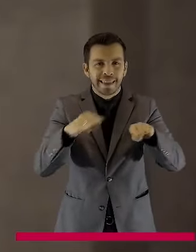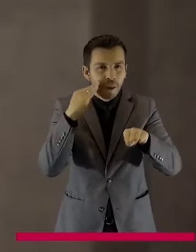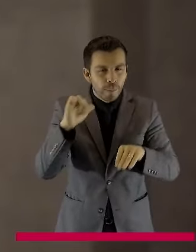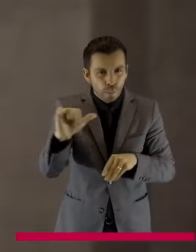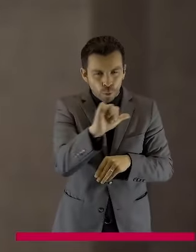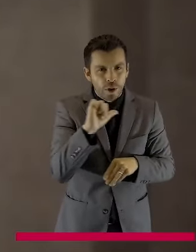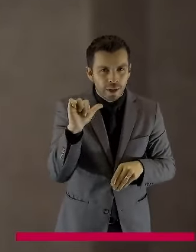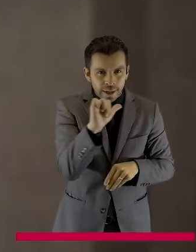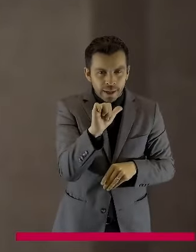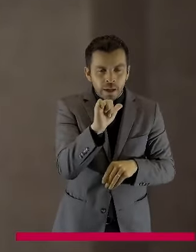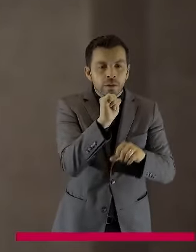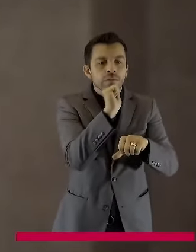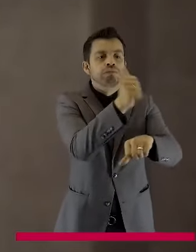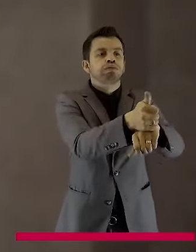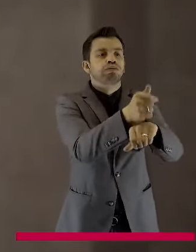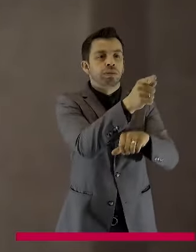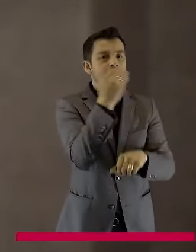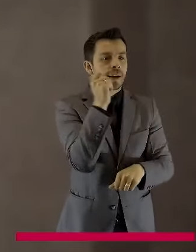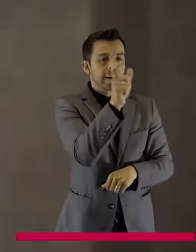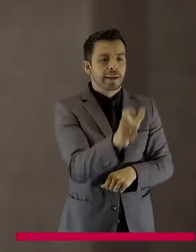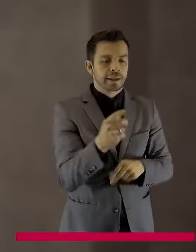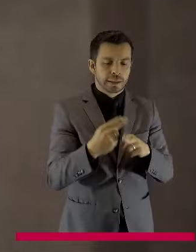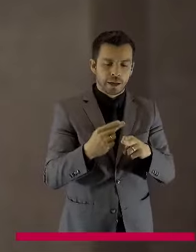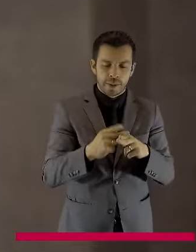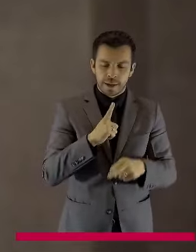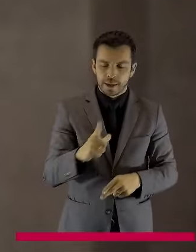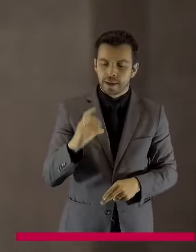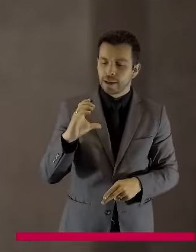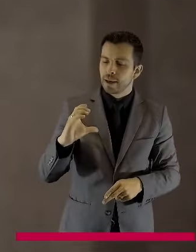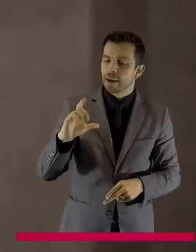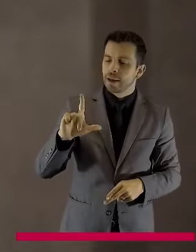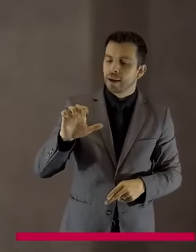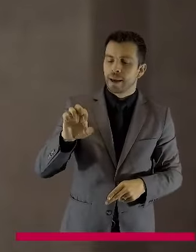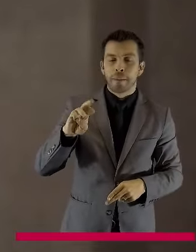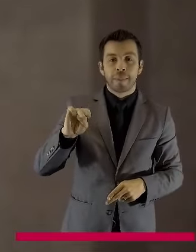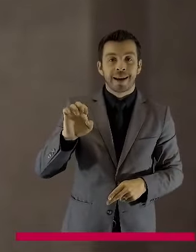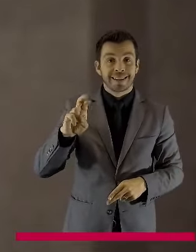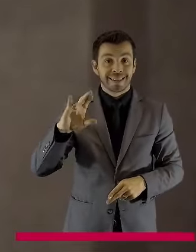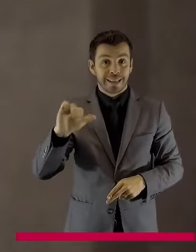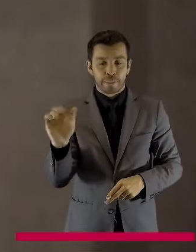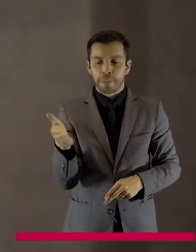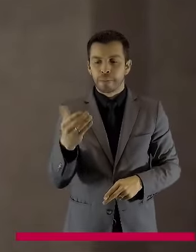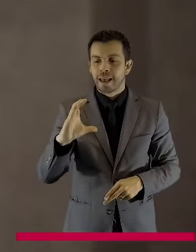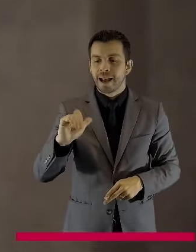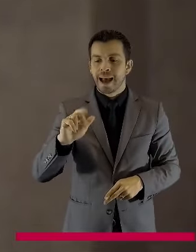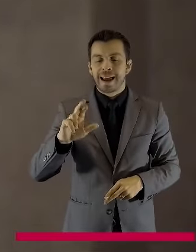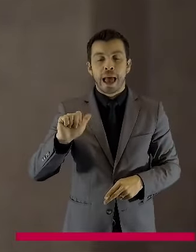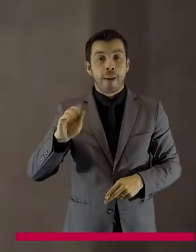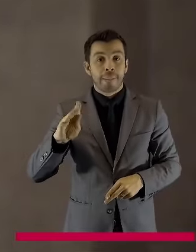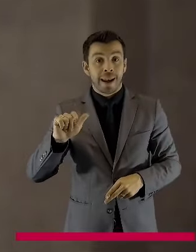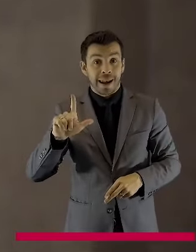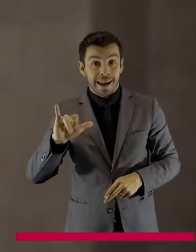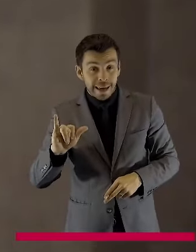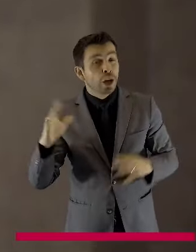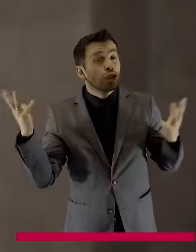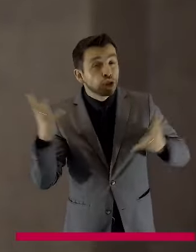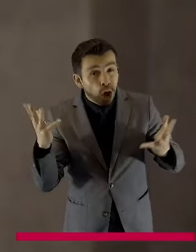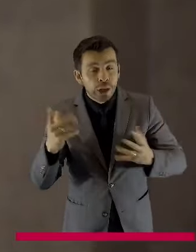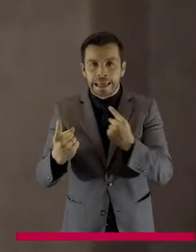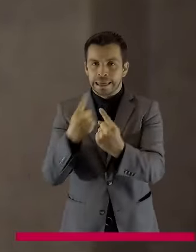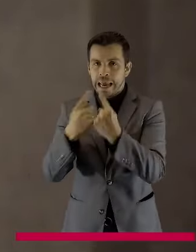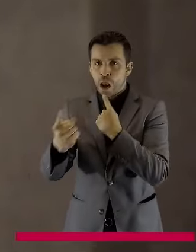en cabeza de nuestra lideresa Clemencia Carabalí, que lideró los diálogos en